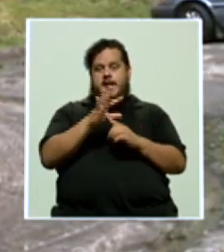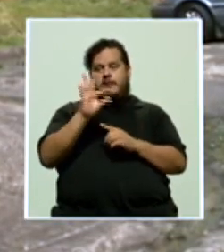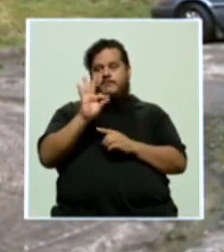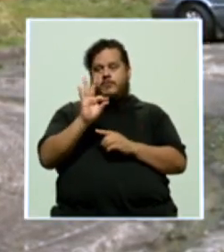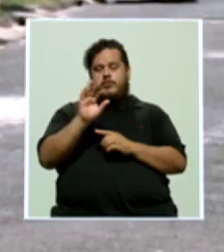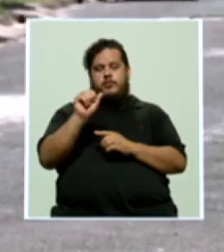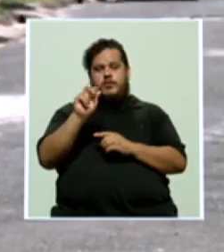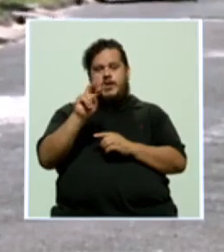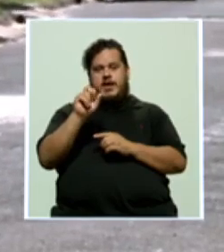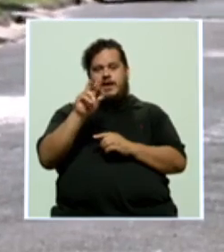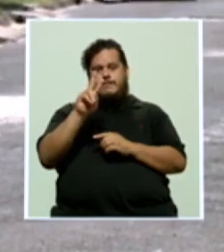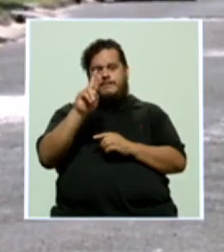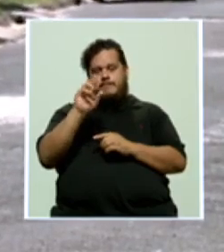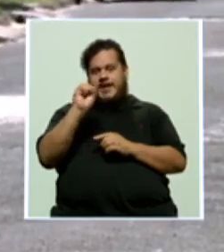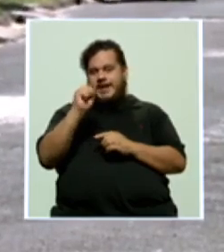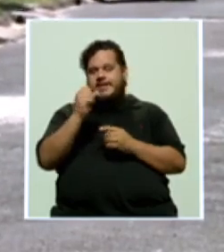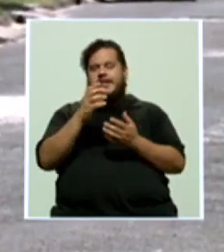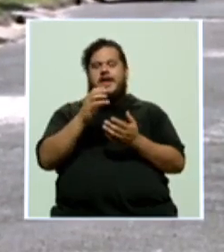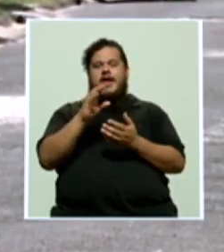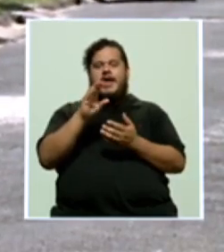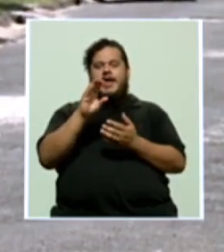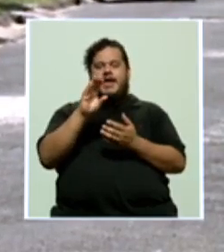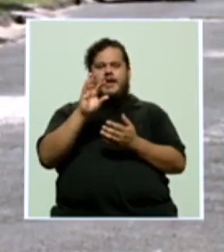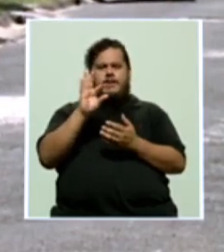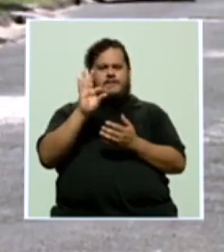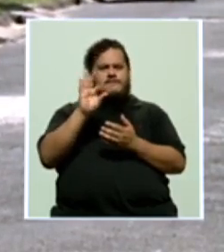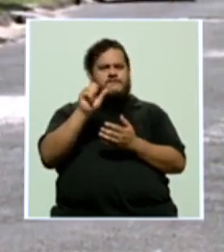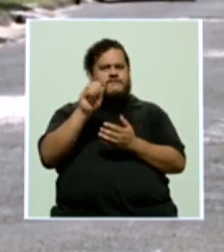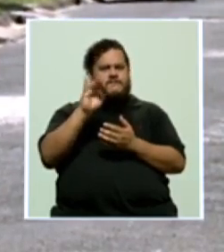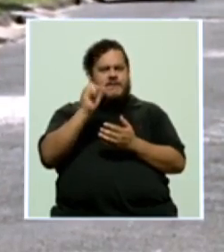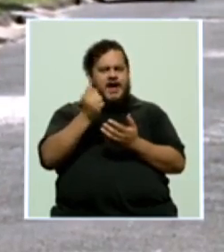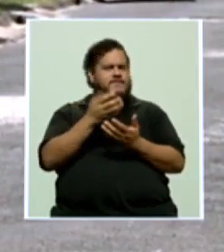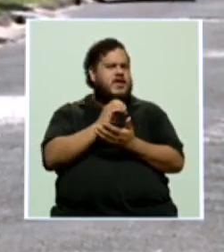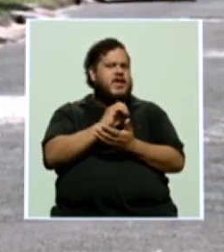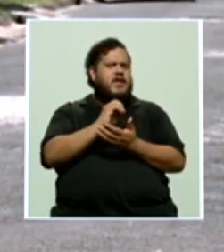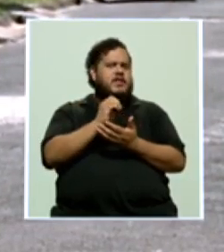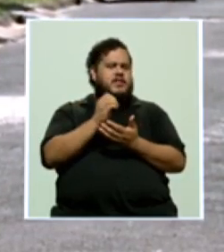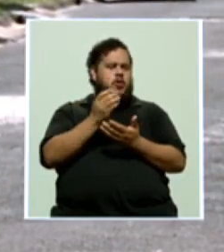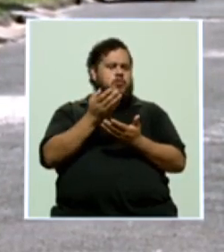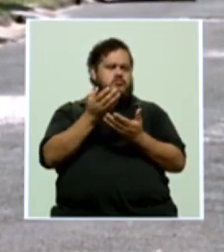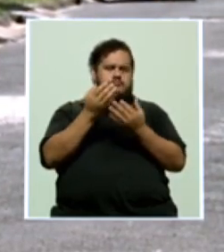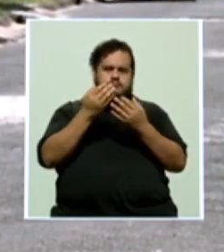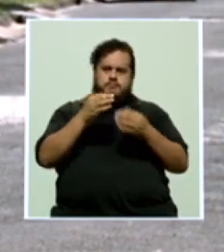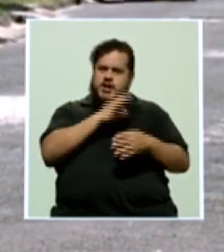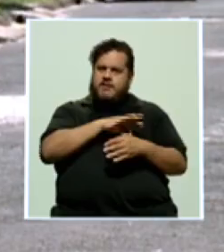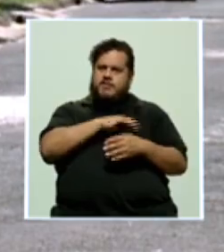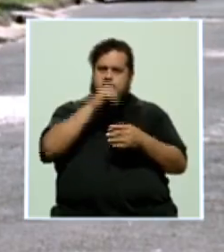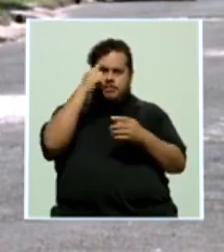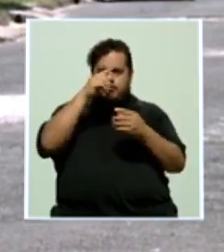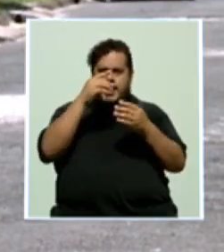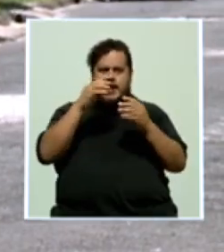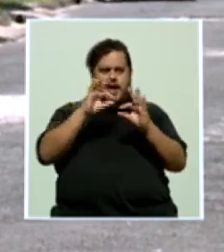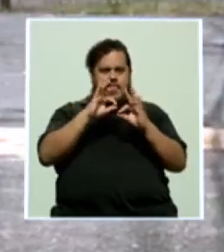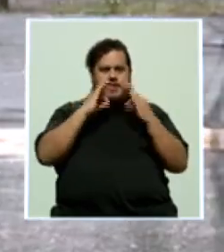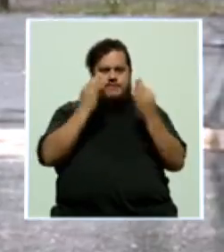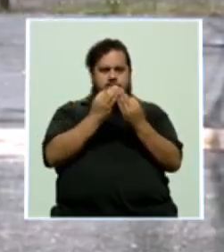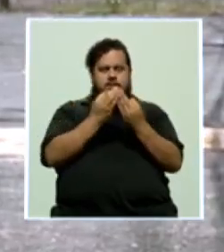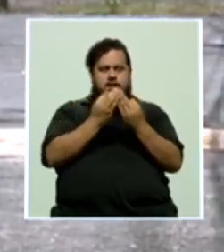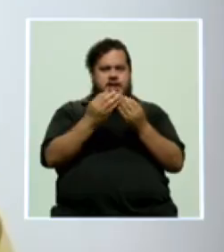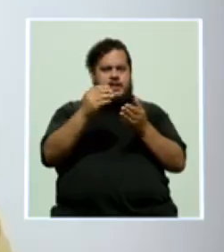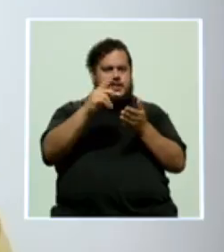o Vivienda Comunitaria son parte de las alternativas que se ofrecen para las familias, tanto de ingreso bajo como de ingreso